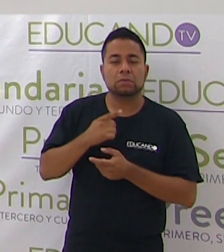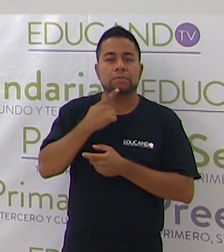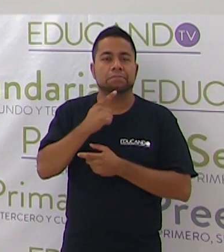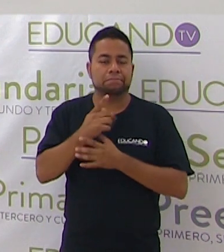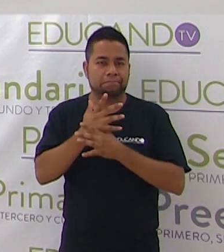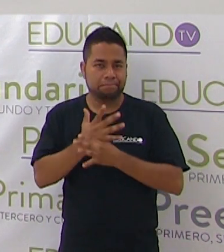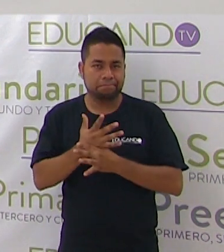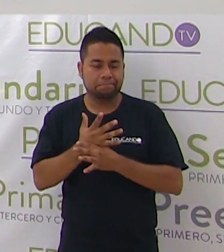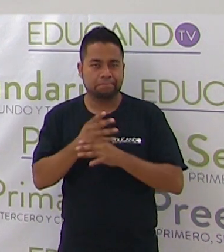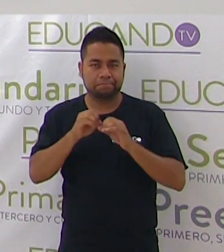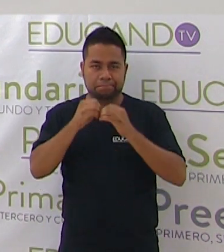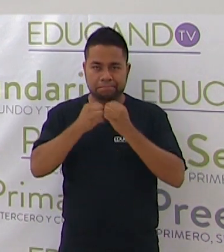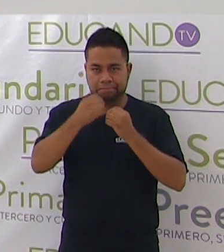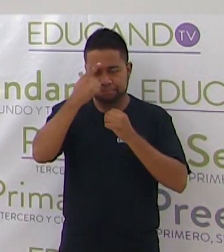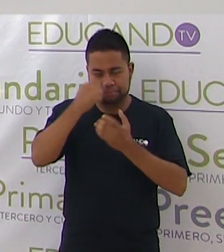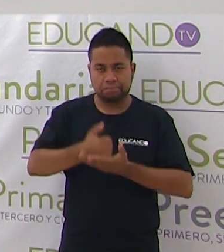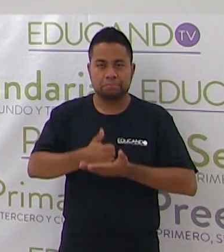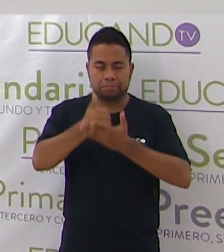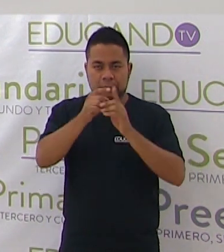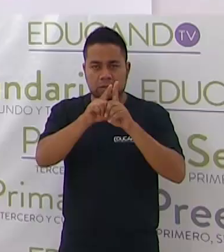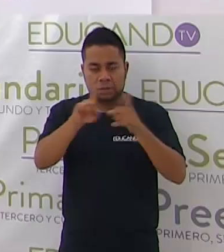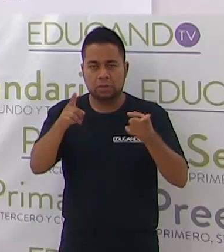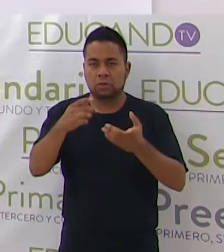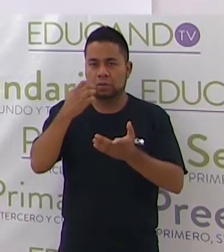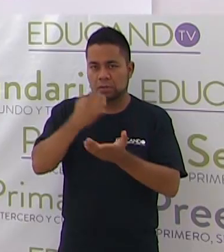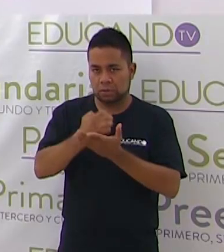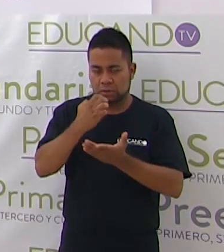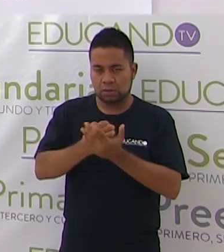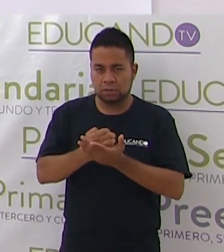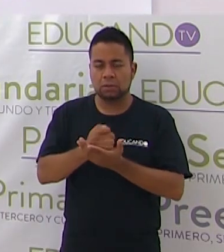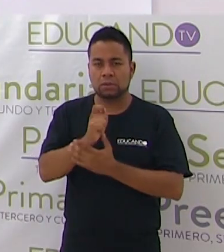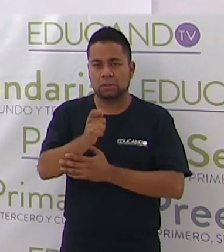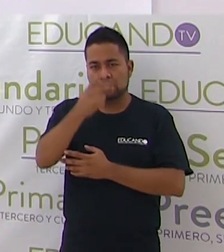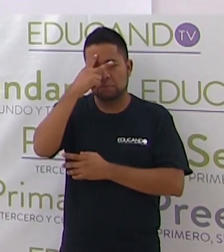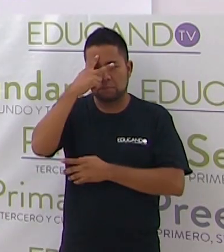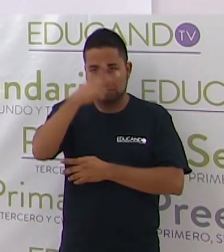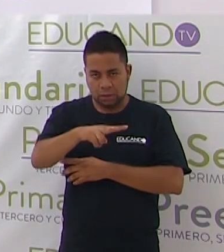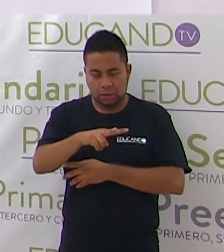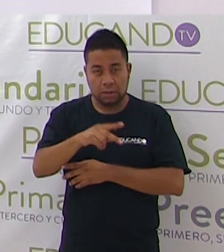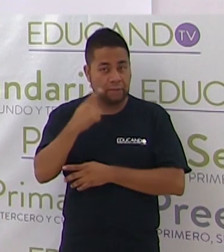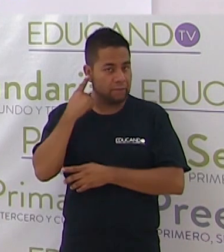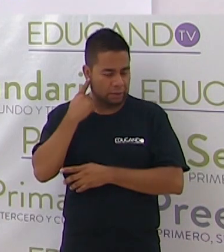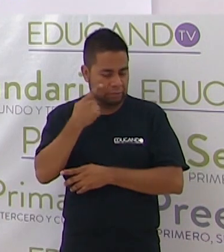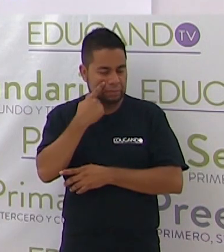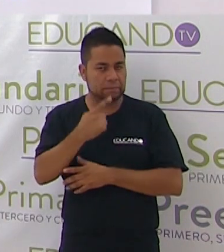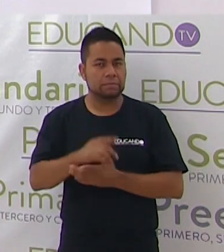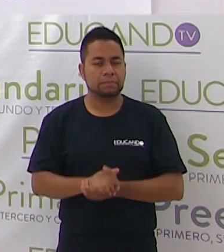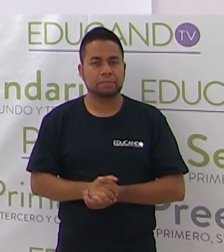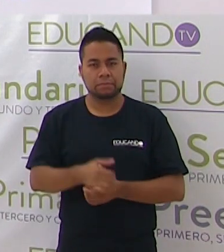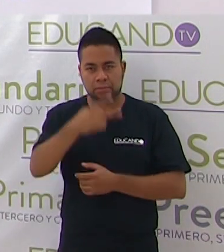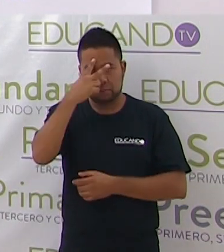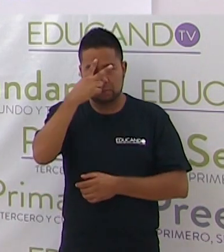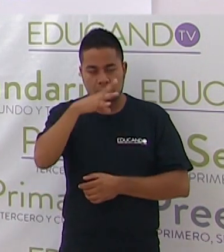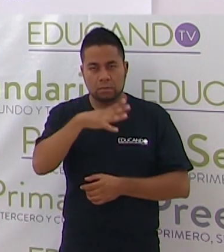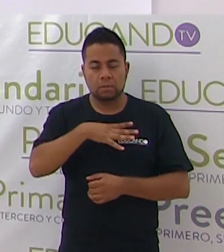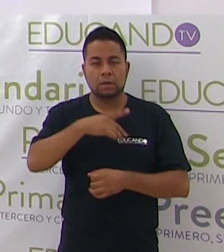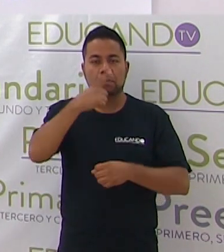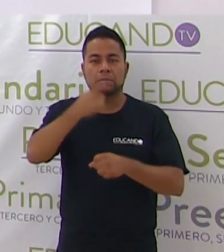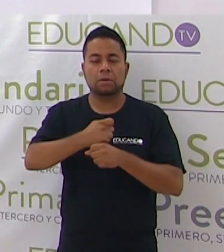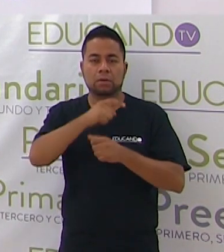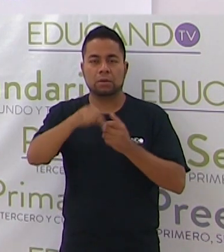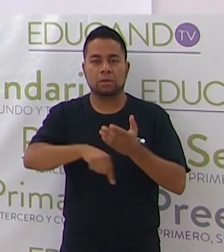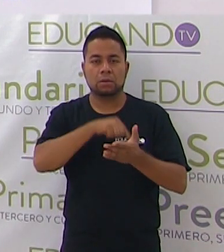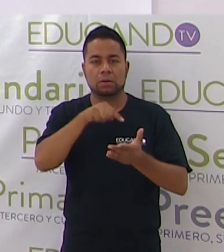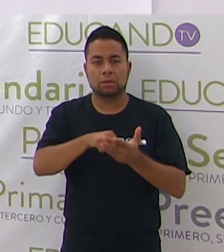Organización para la Cooperación y el Desarrollo Económico, México, oigan ustedes, México ocupa el primer